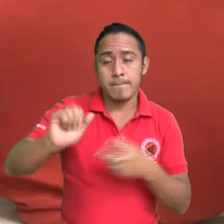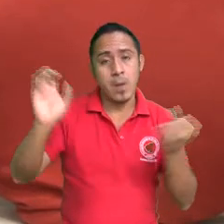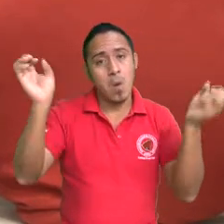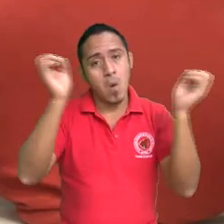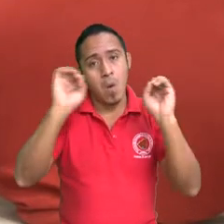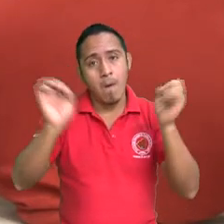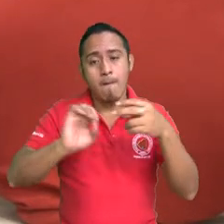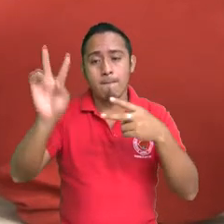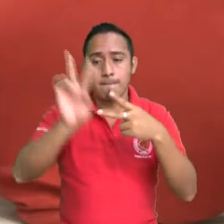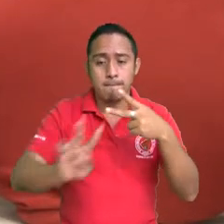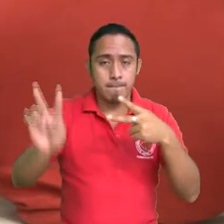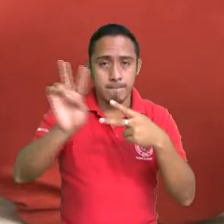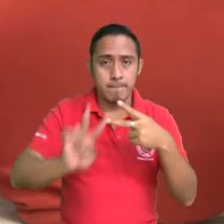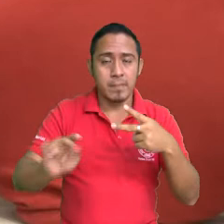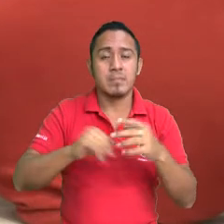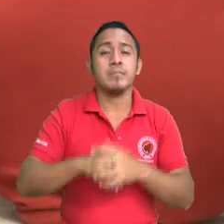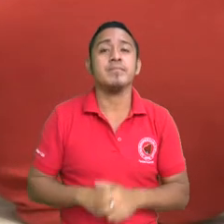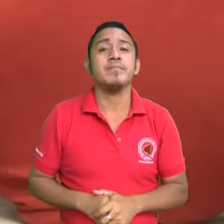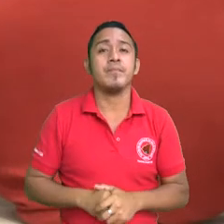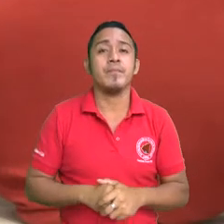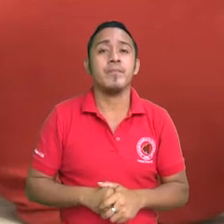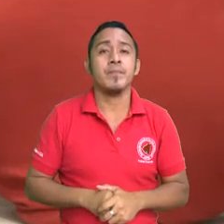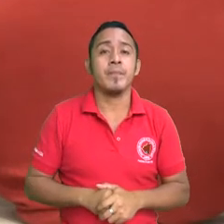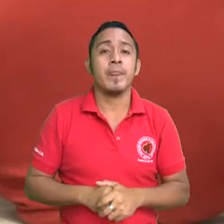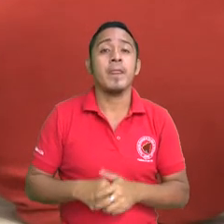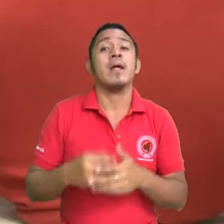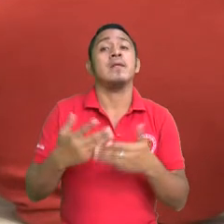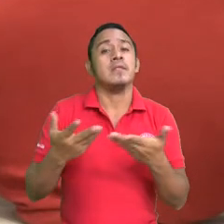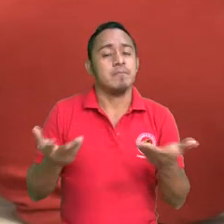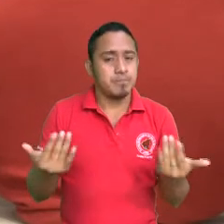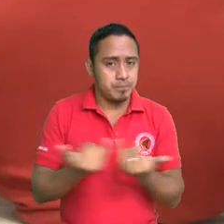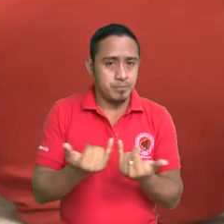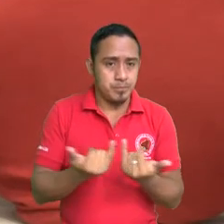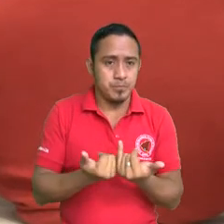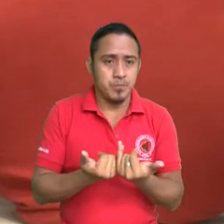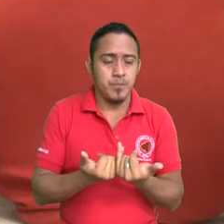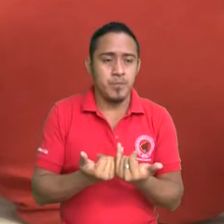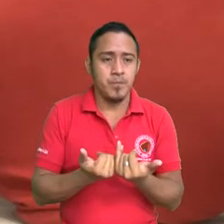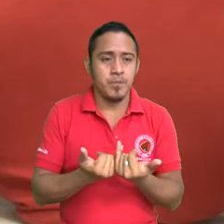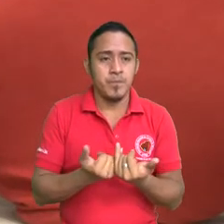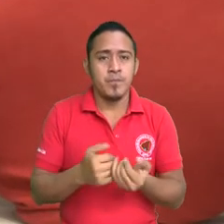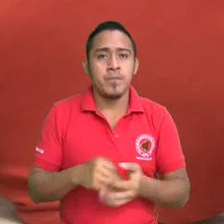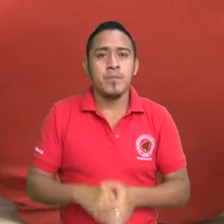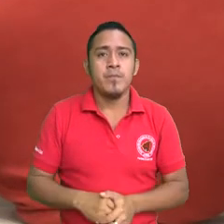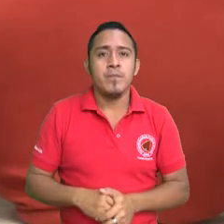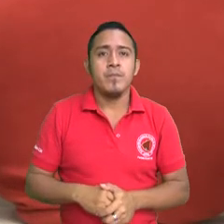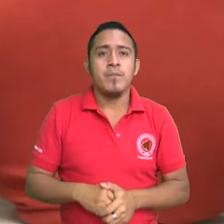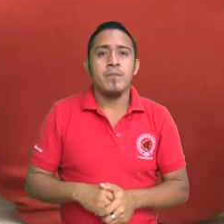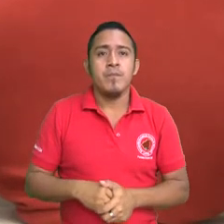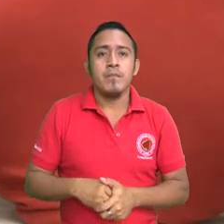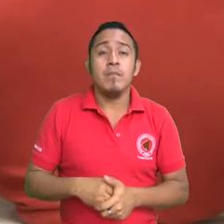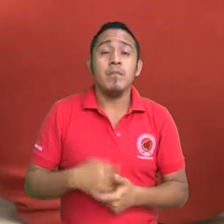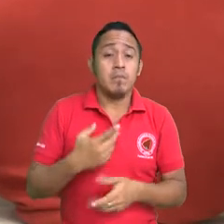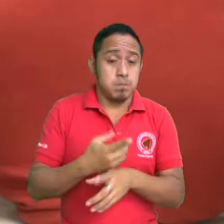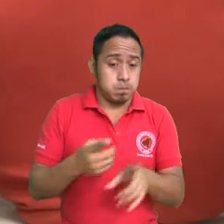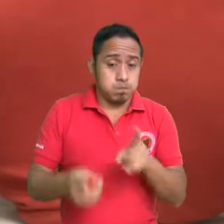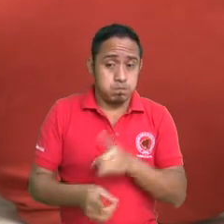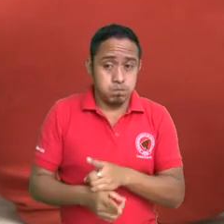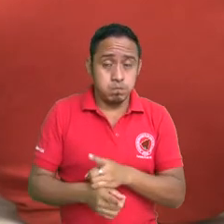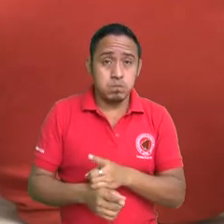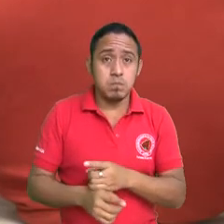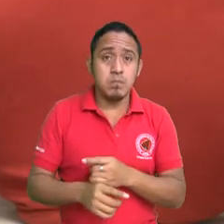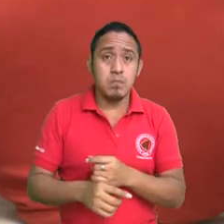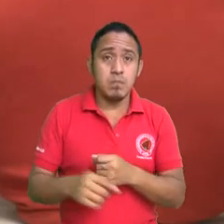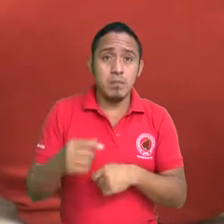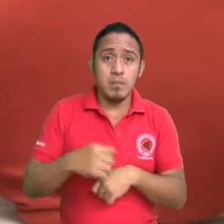Es muy importante. También, aunque no pareciera óptimo, no tendríamos que tener ciertas horas